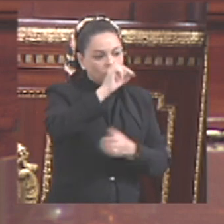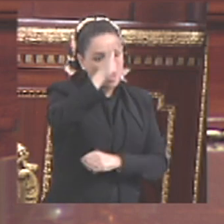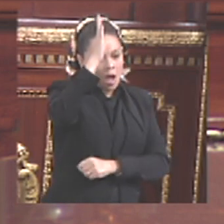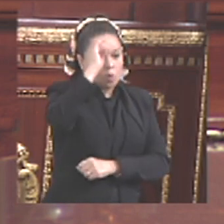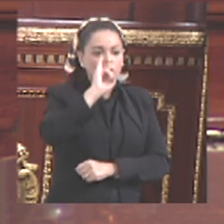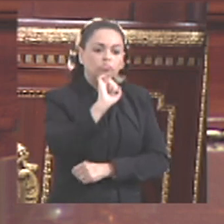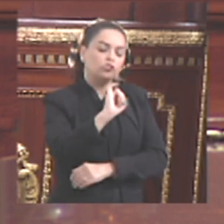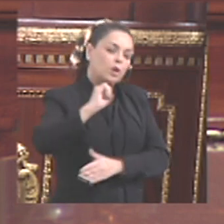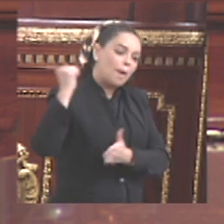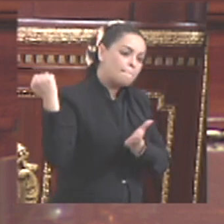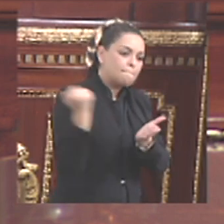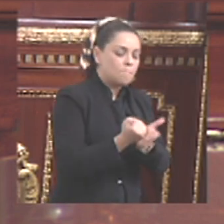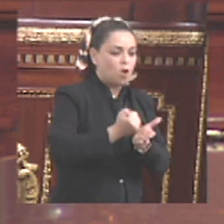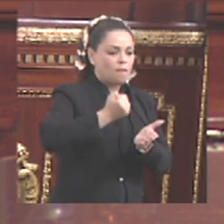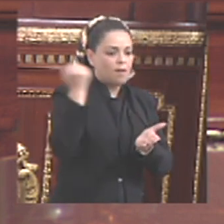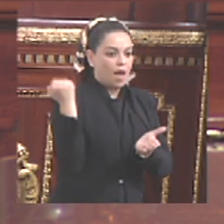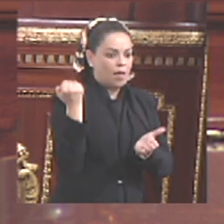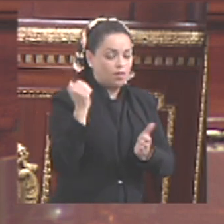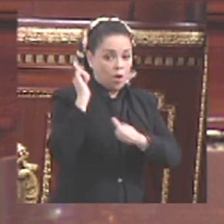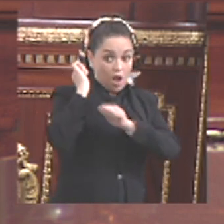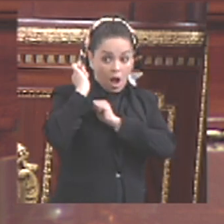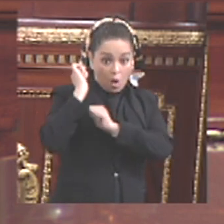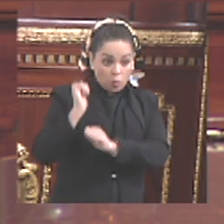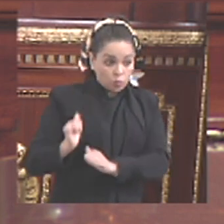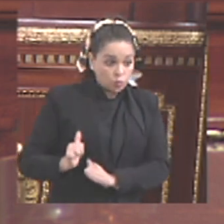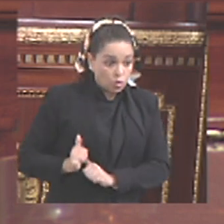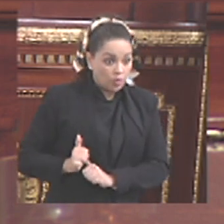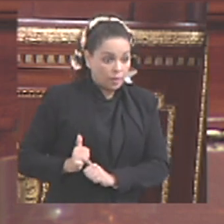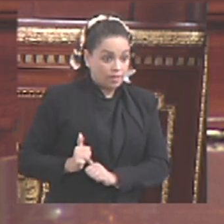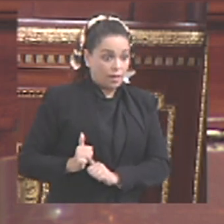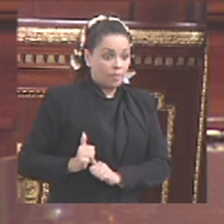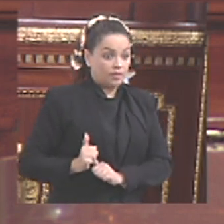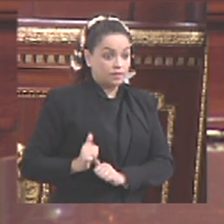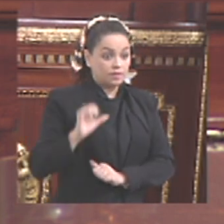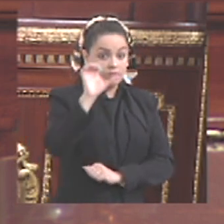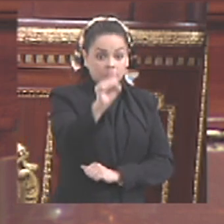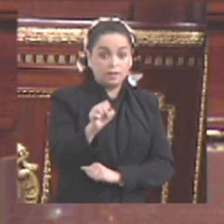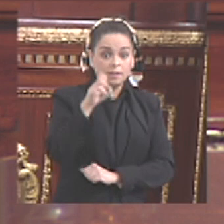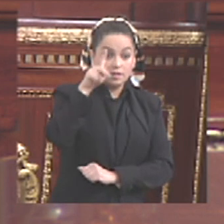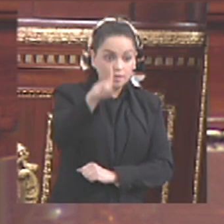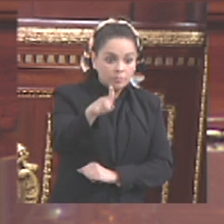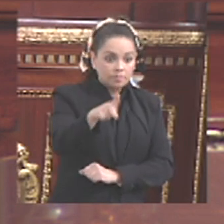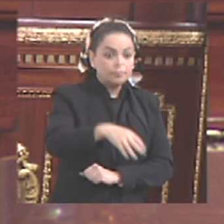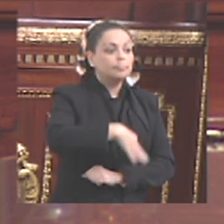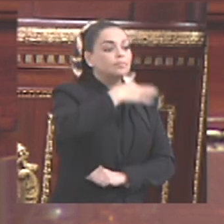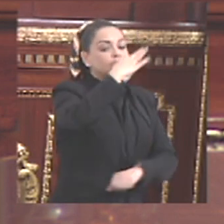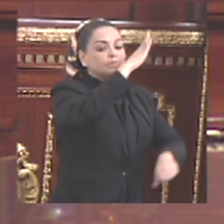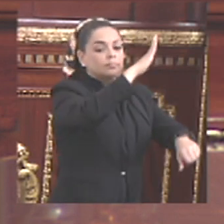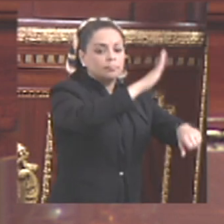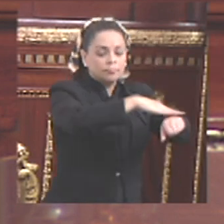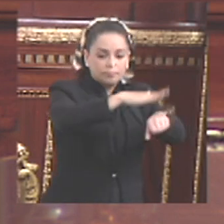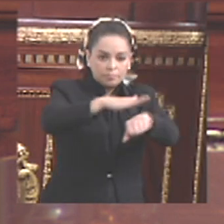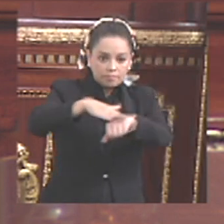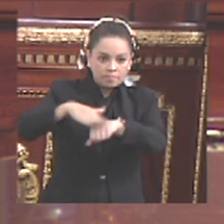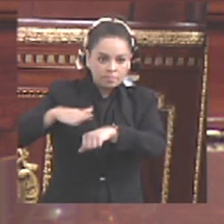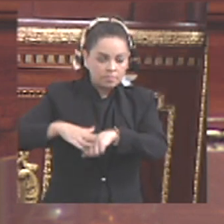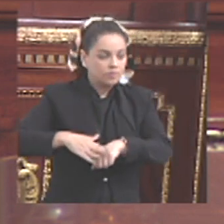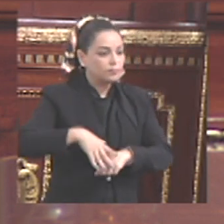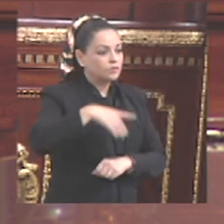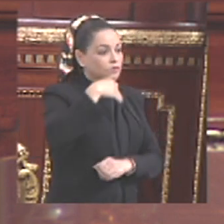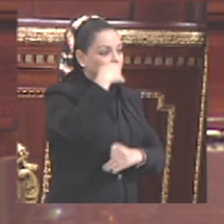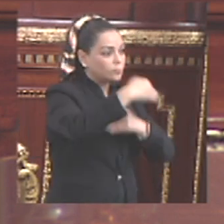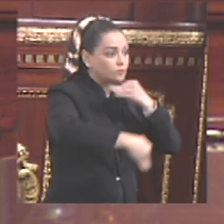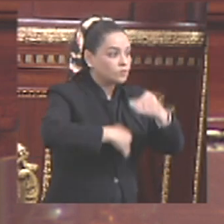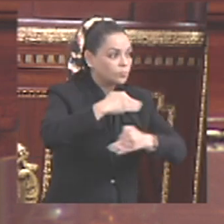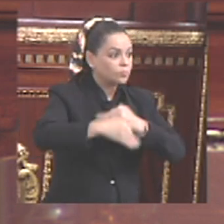acuerdo para exhortar a las autoridades educativas que todos y cada uno de los planteles